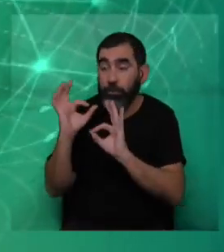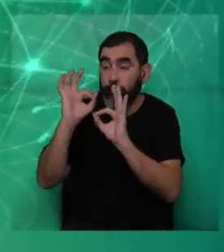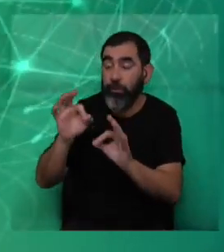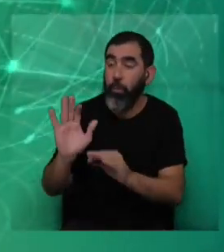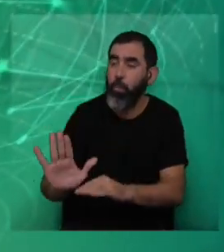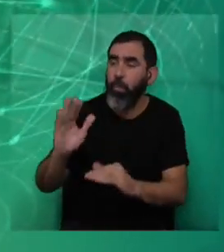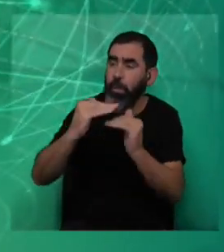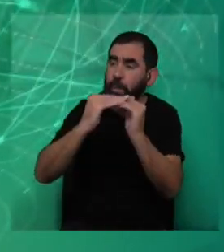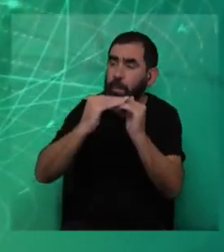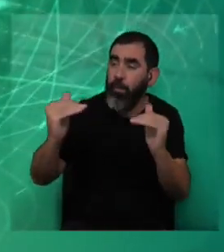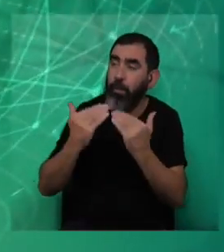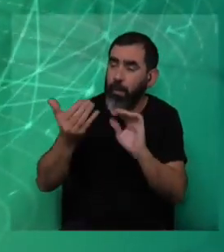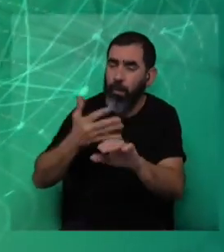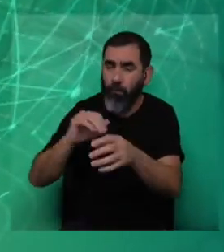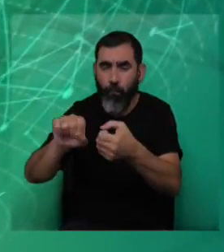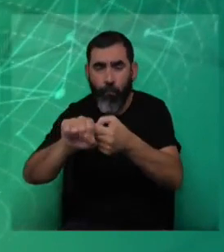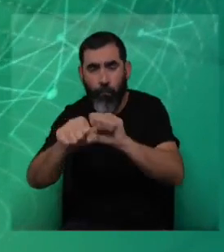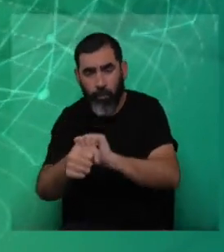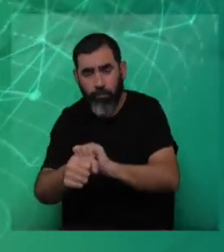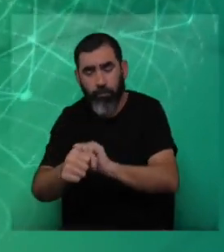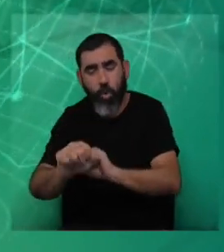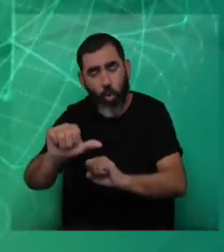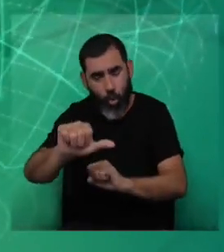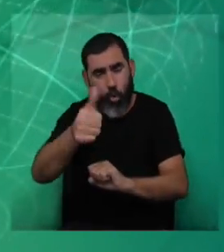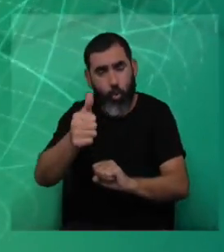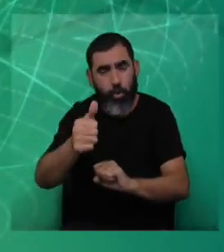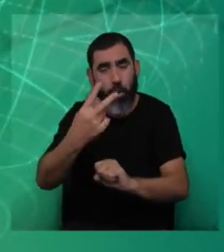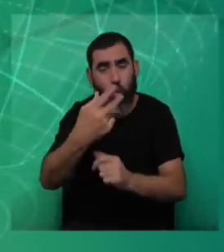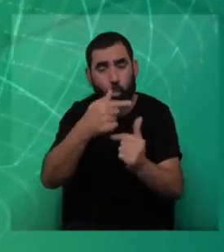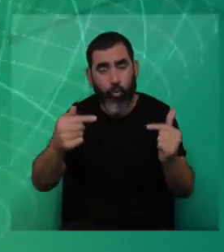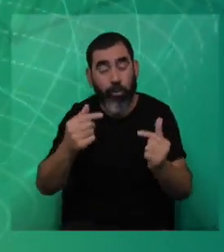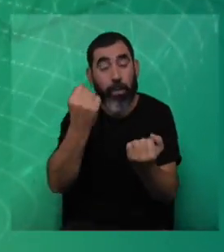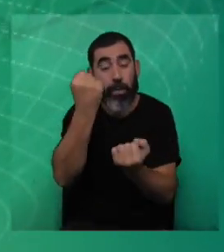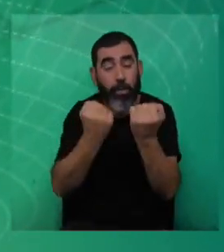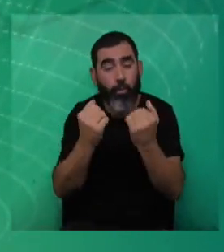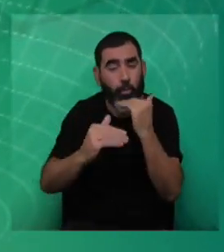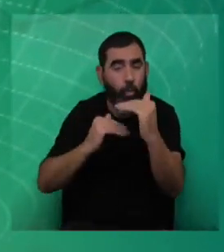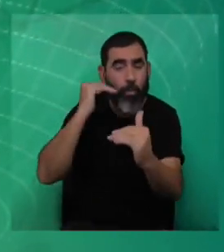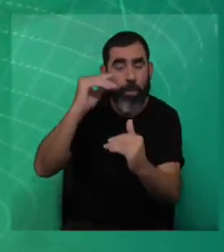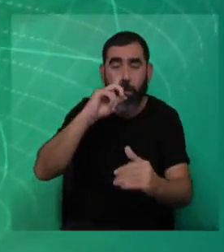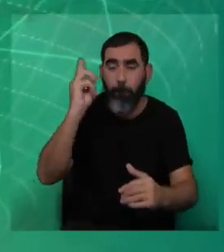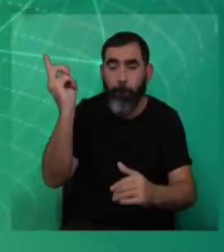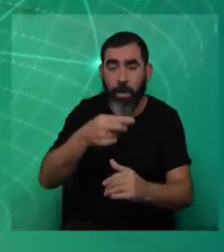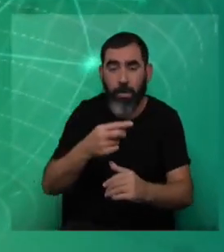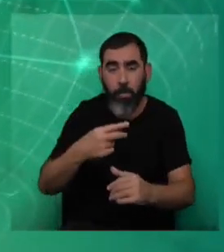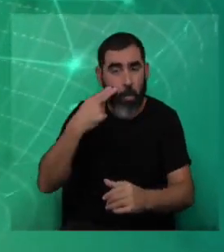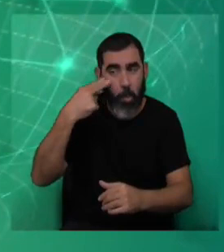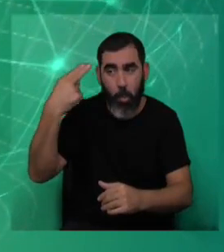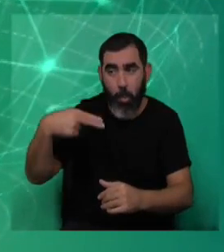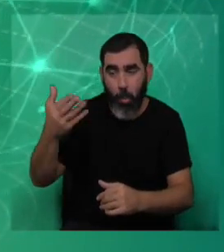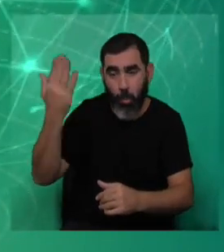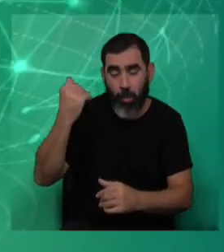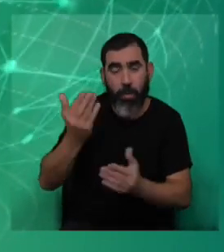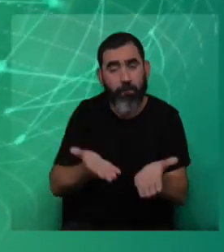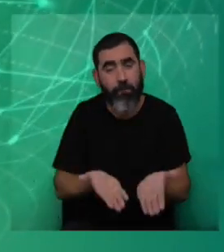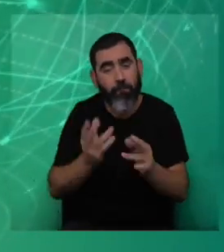prometiendo estabilidad y gracias al esfuerzo colectivo hemos conseguido dos hitos. Nuestra economía está creciendo creciendo más rápido de lo que nadie preveía y la